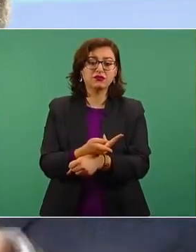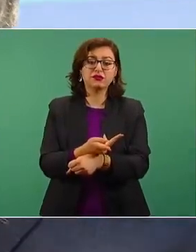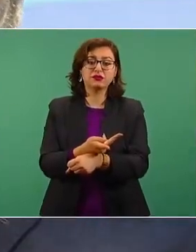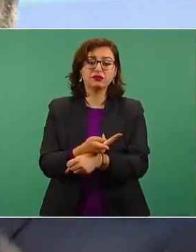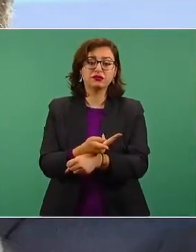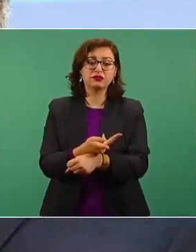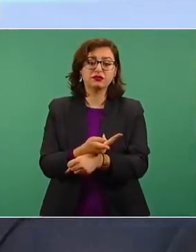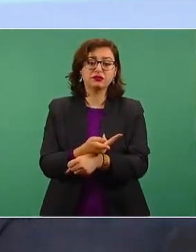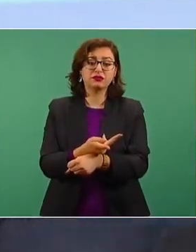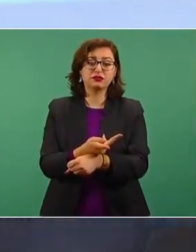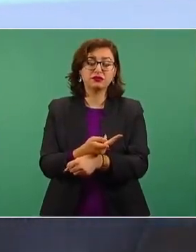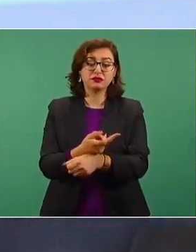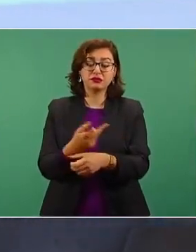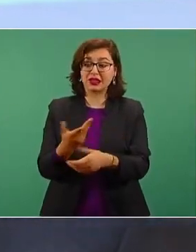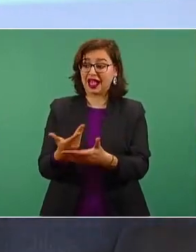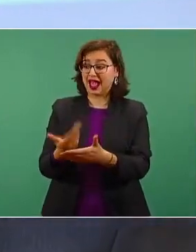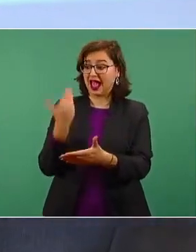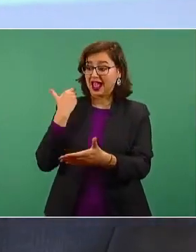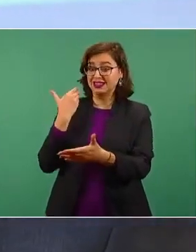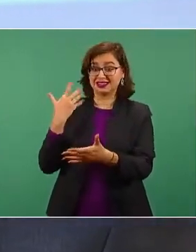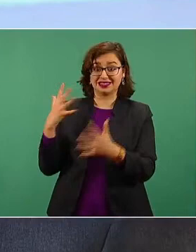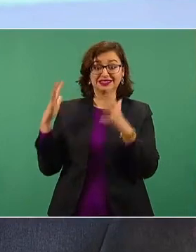esas revoluciones triunfantes